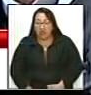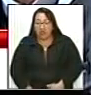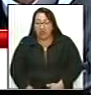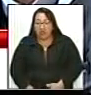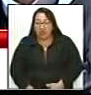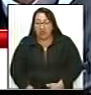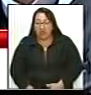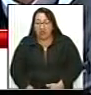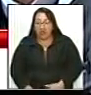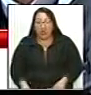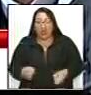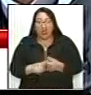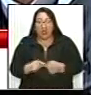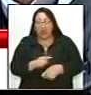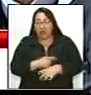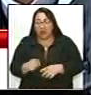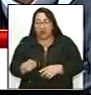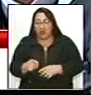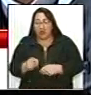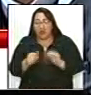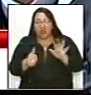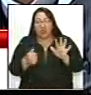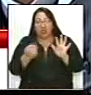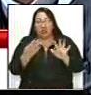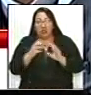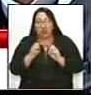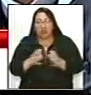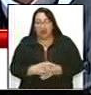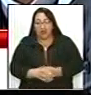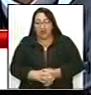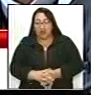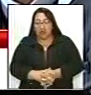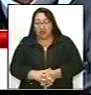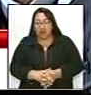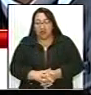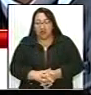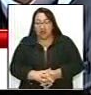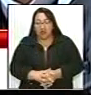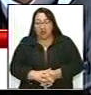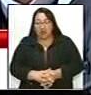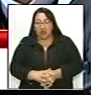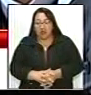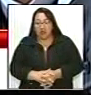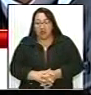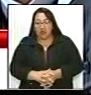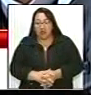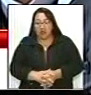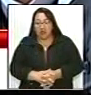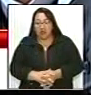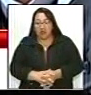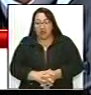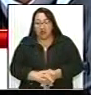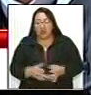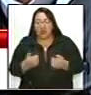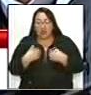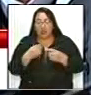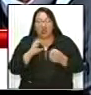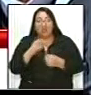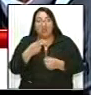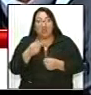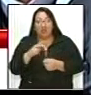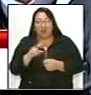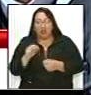que lo desaforaron, solo duró 69 días. El día de hoy tenemos una denuncia al señor Chávarri, no una